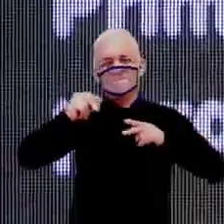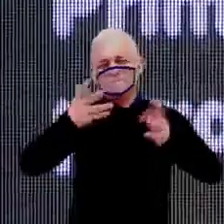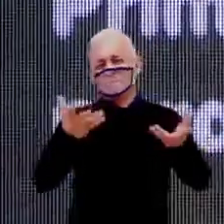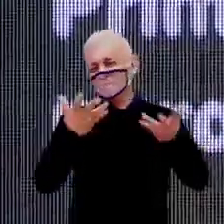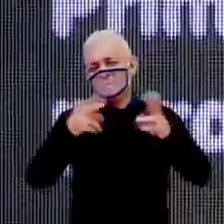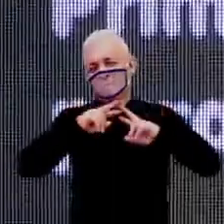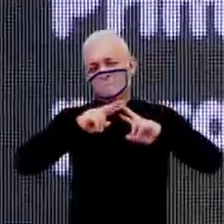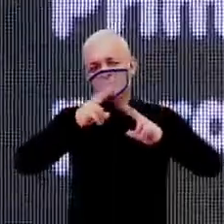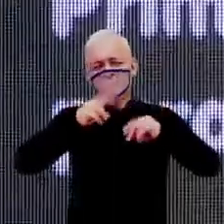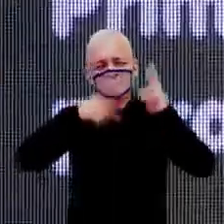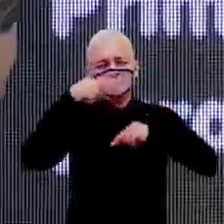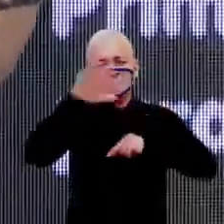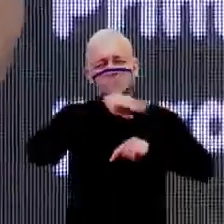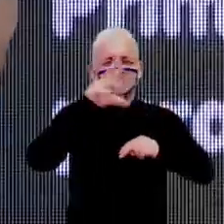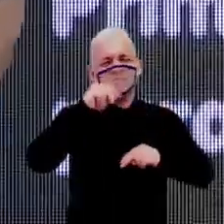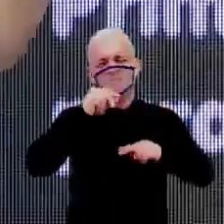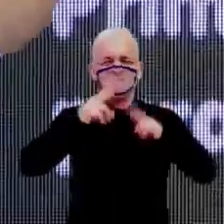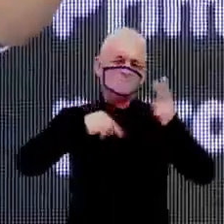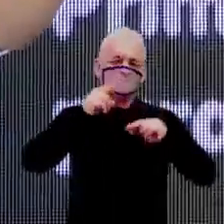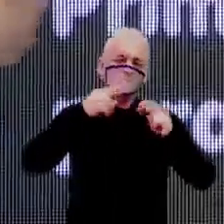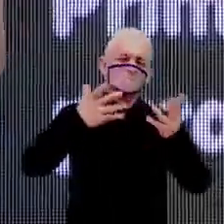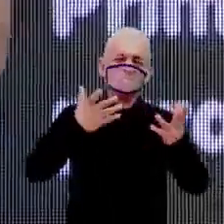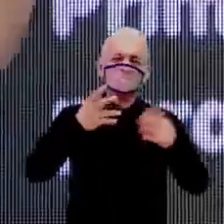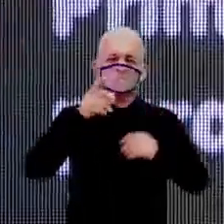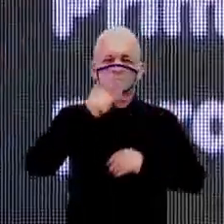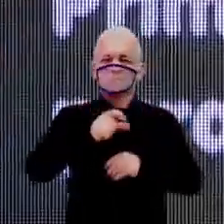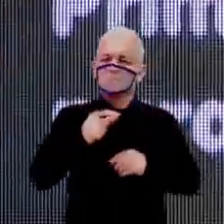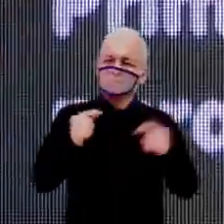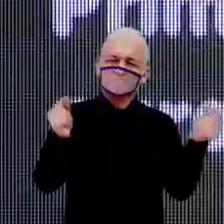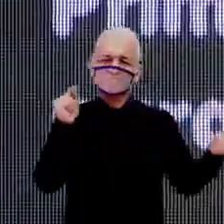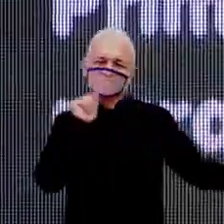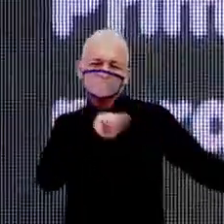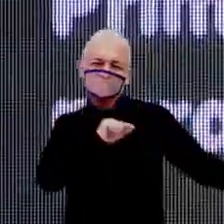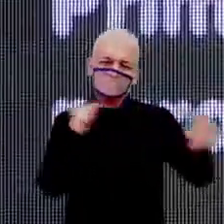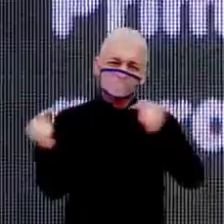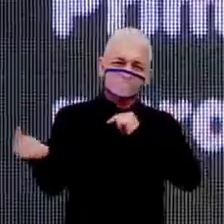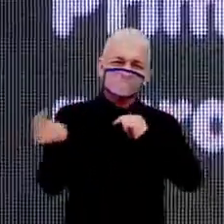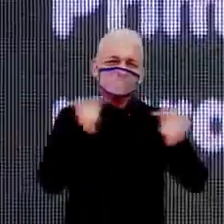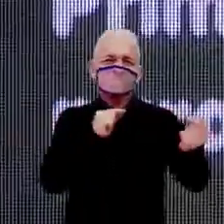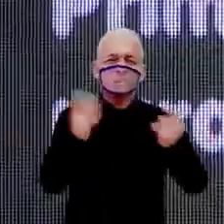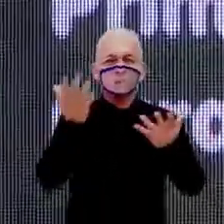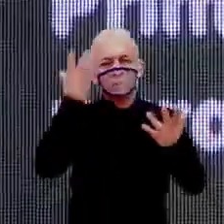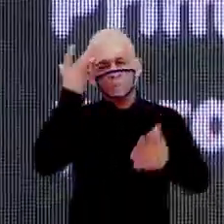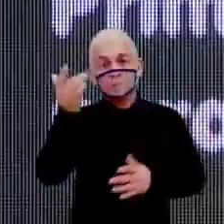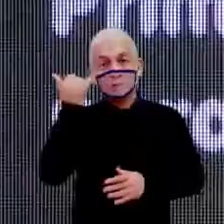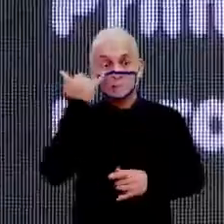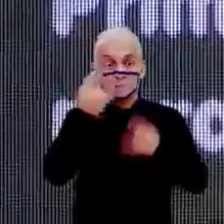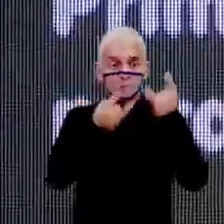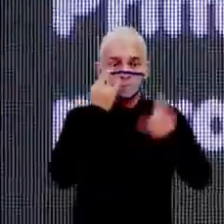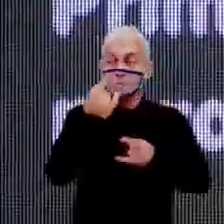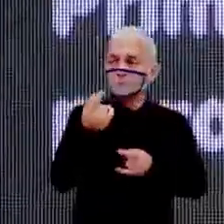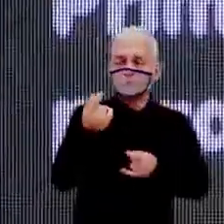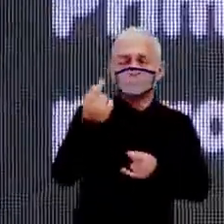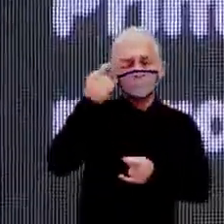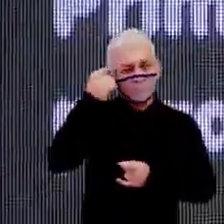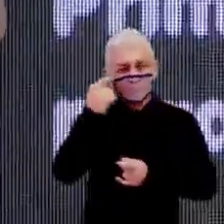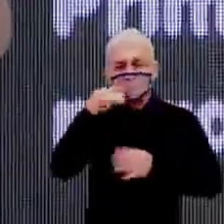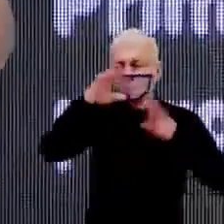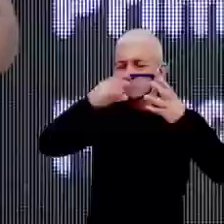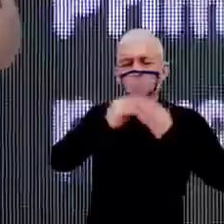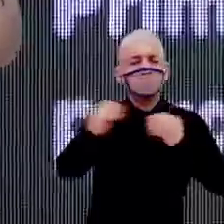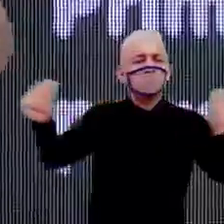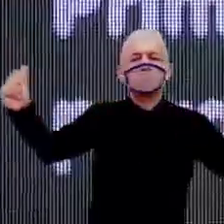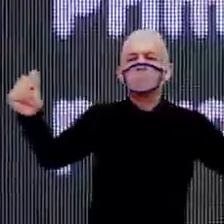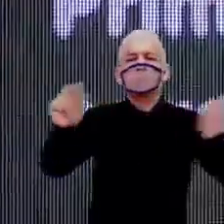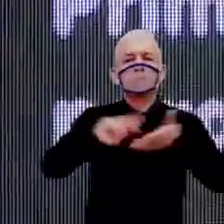construcción o cómo los contradictores o las pugnas entre vecinos por diferentes intereses se van diluyendo con el